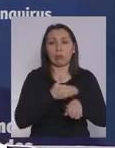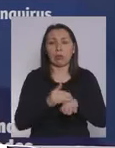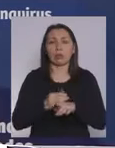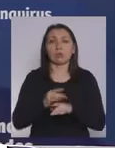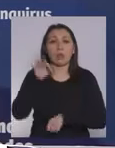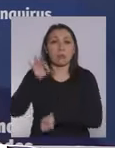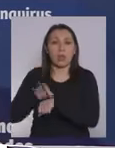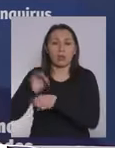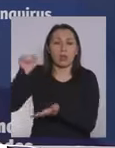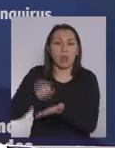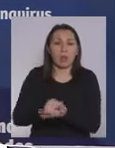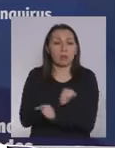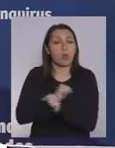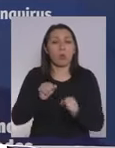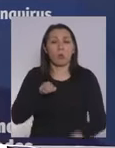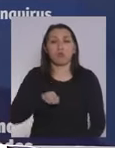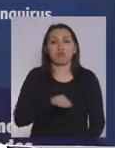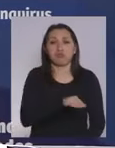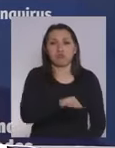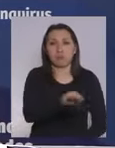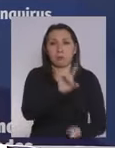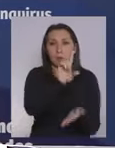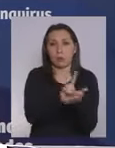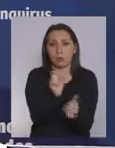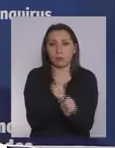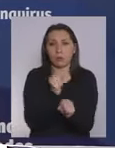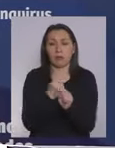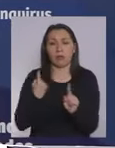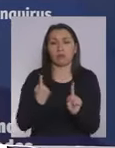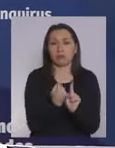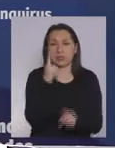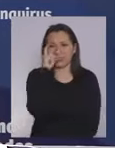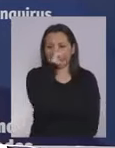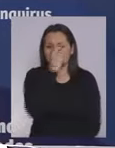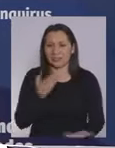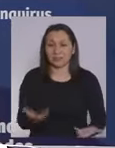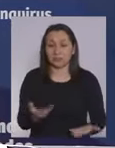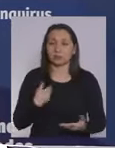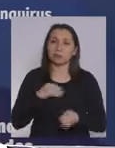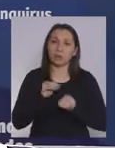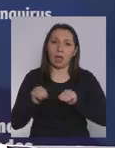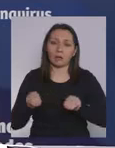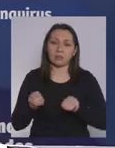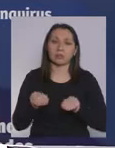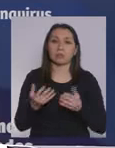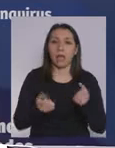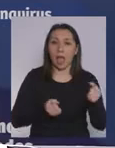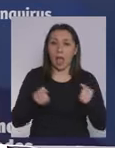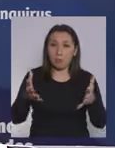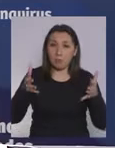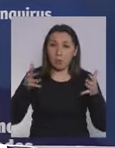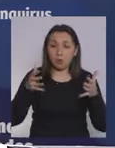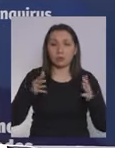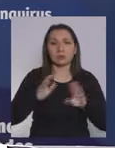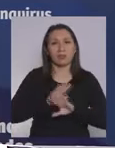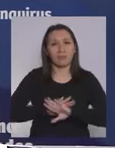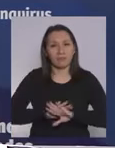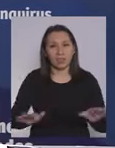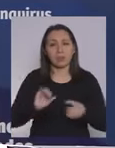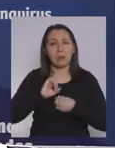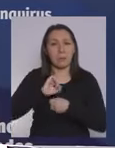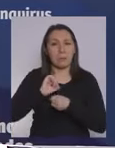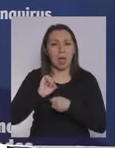han reclamado porque no han podido llegar a su lugar de trabajo y obviamente hago un llamado a los camioneros a deponer el